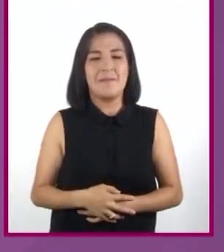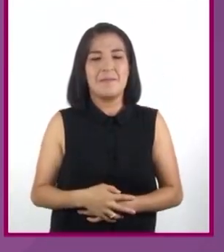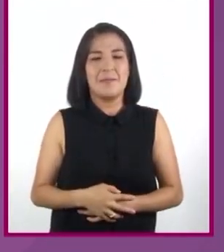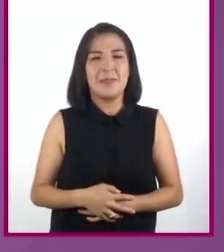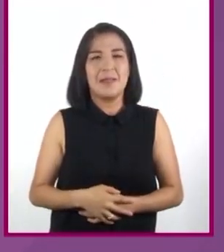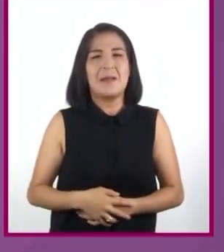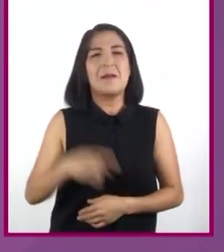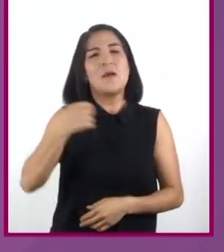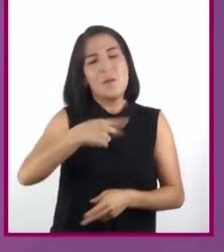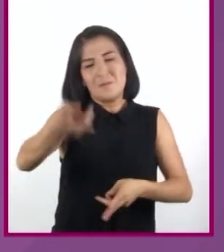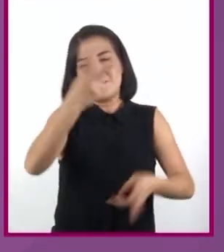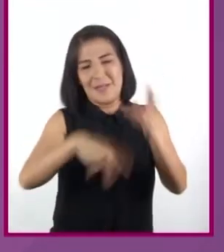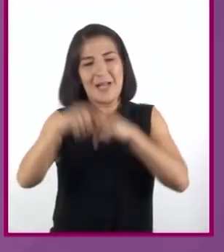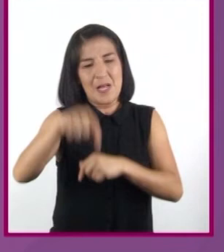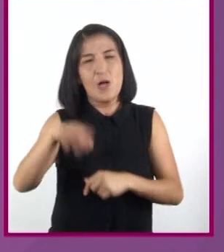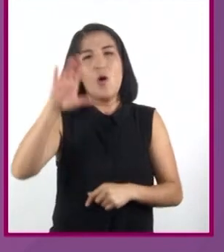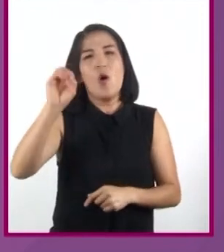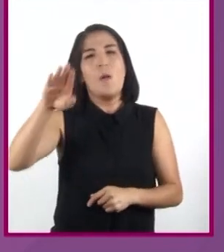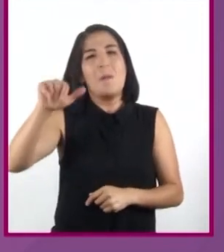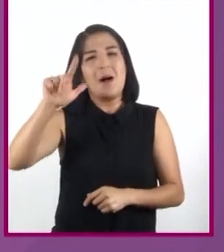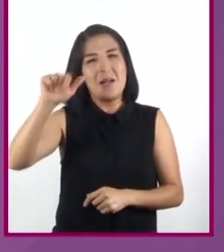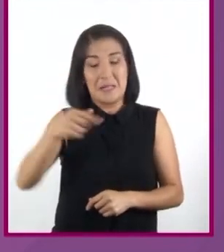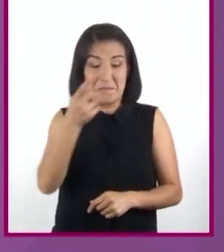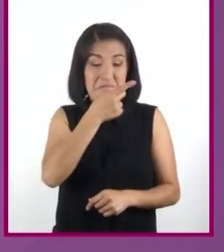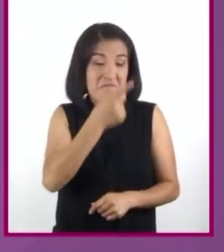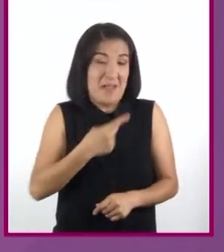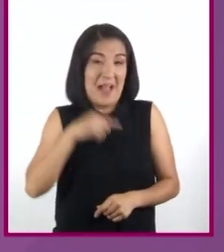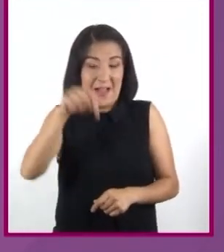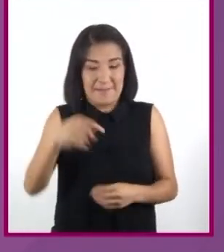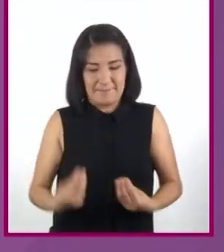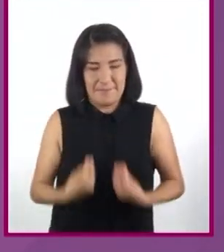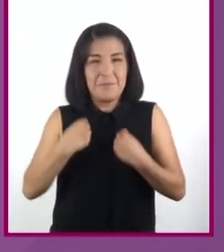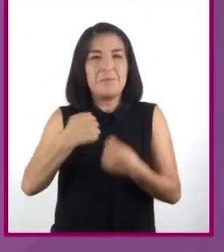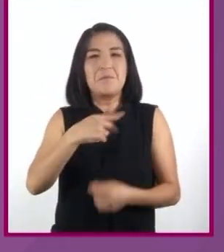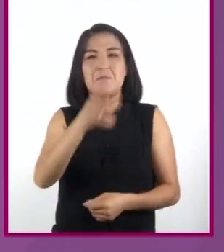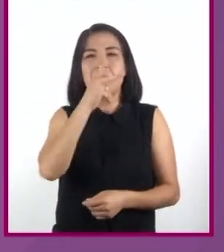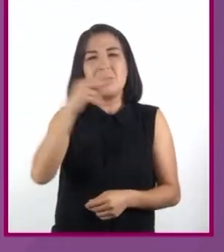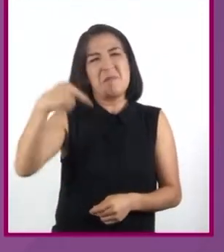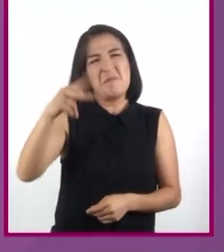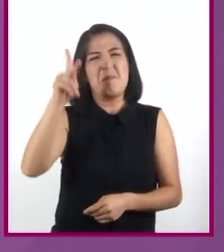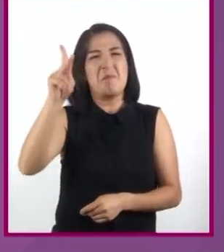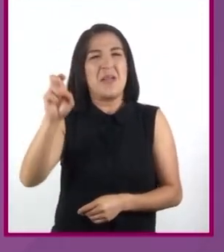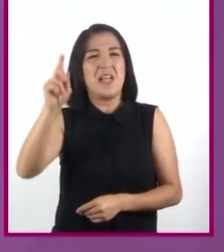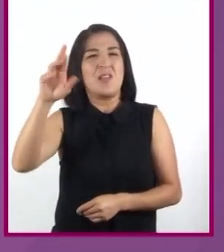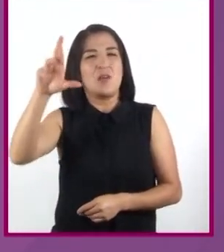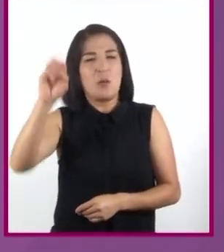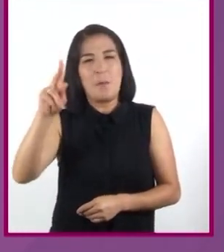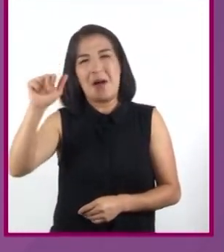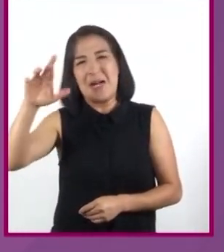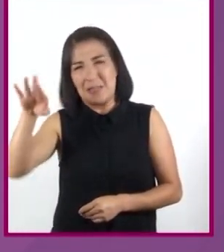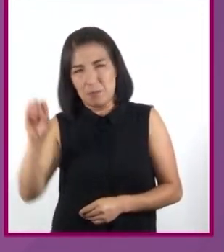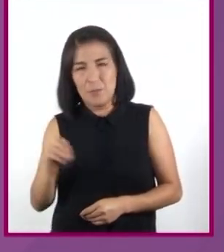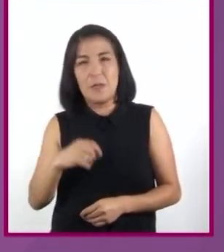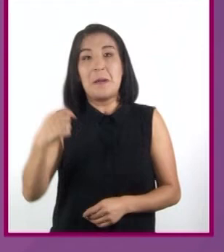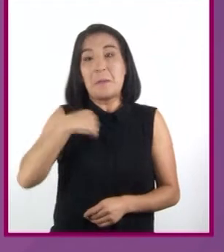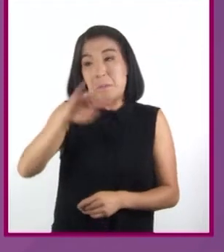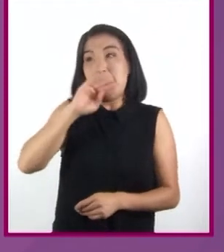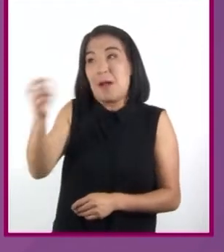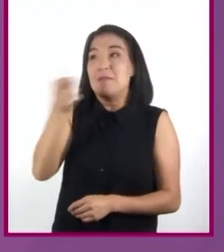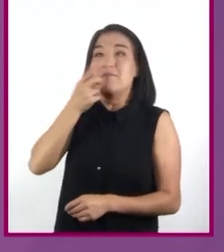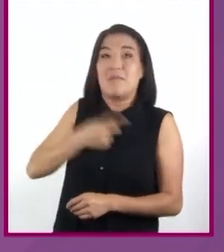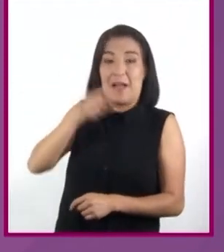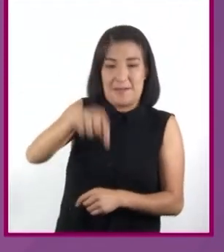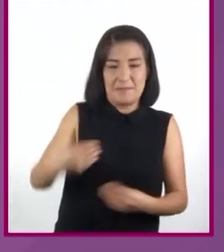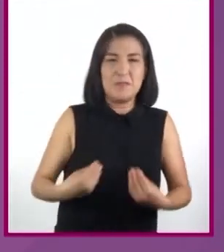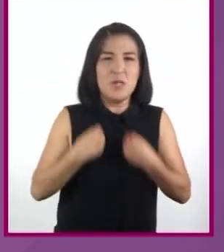Vine a Comala porque me dijeron que acá vivía mi padre, un tal Pedro Páramo. Mi madre me lo dijo, y